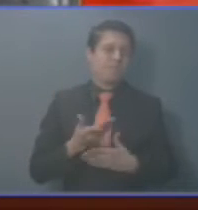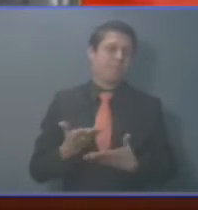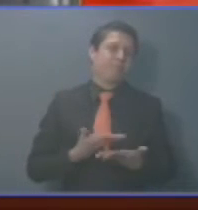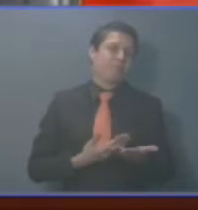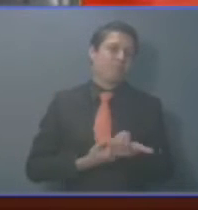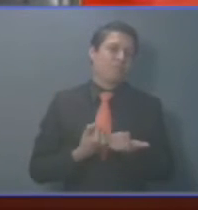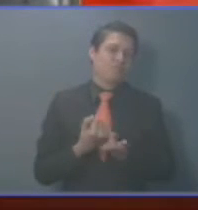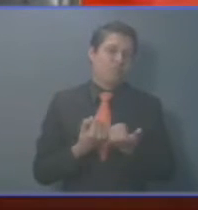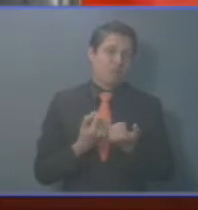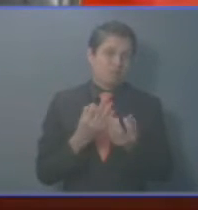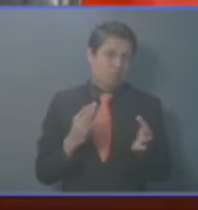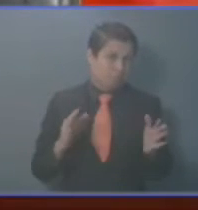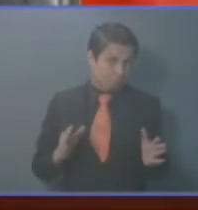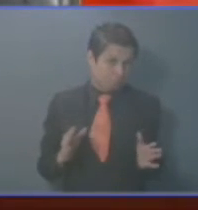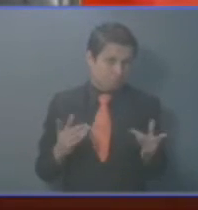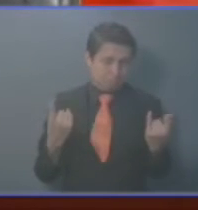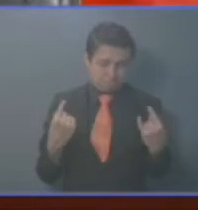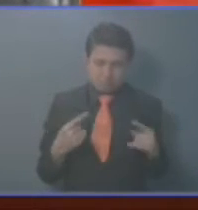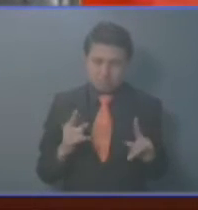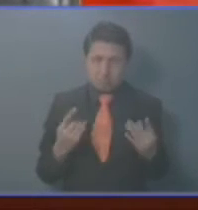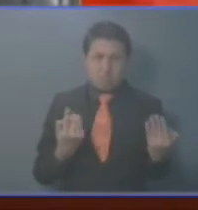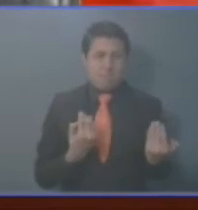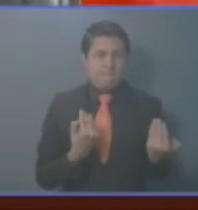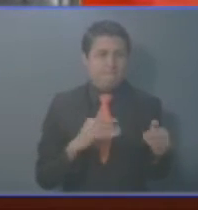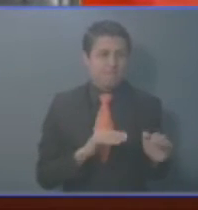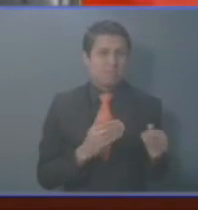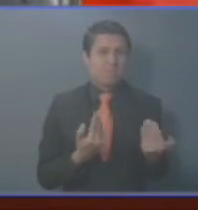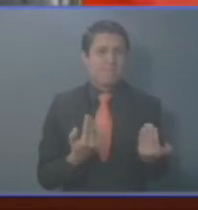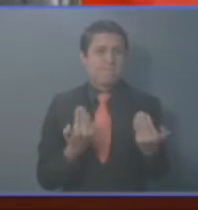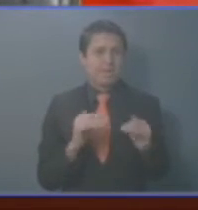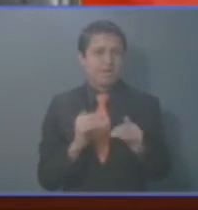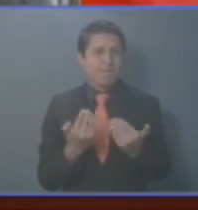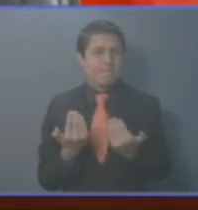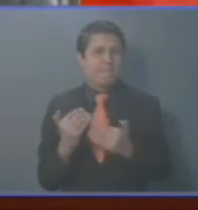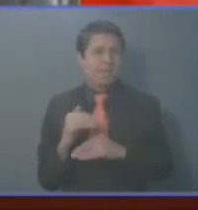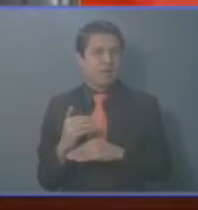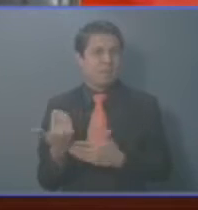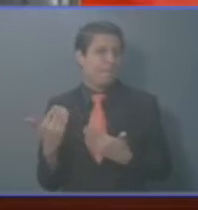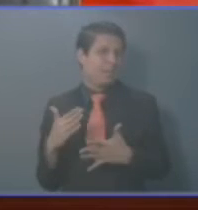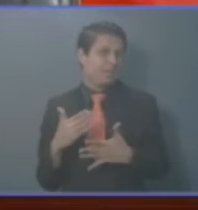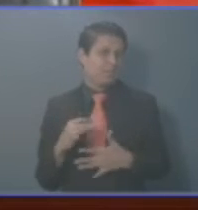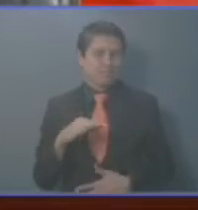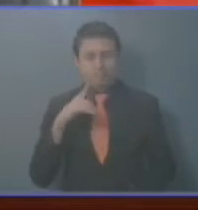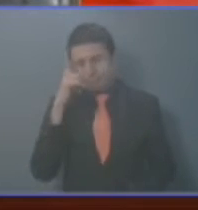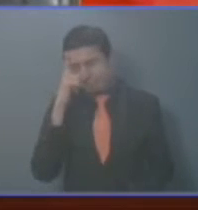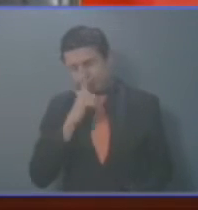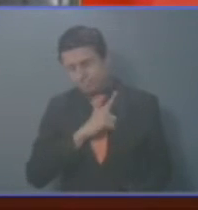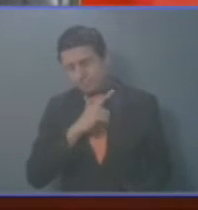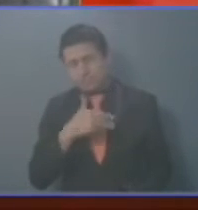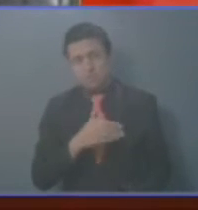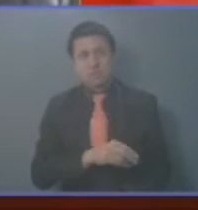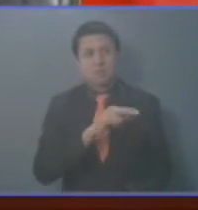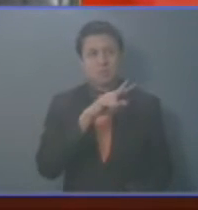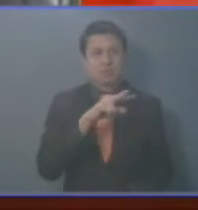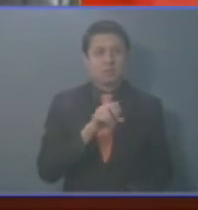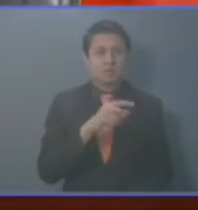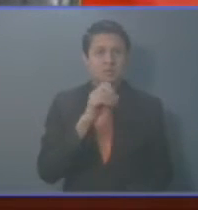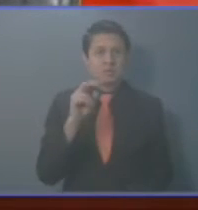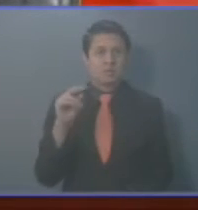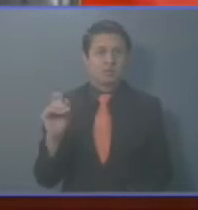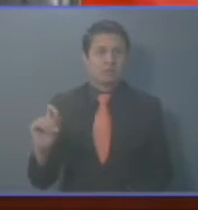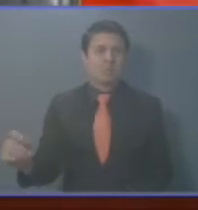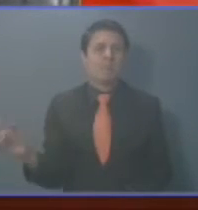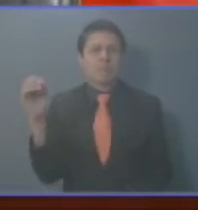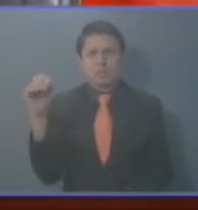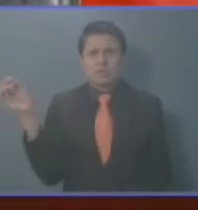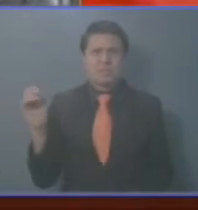cobertura. Por el contrario, continúa cerrando secciones y centros escolares, teniendo para el año 2020 la matrícula más